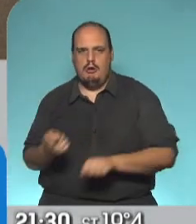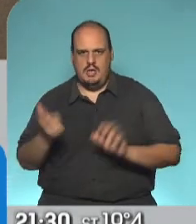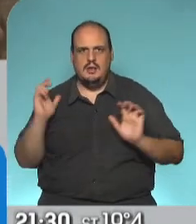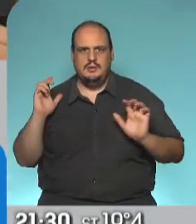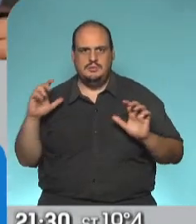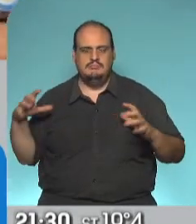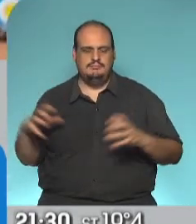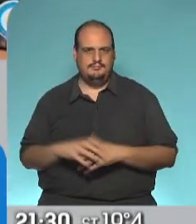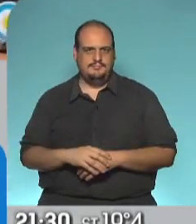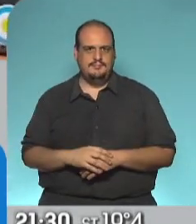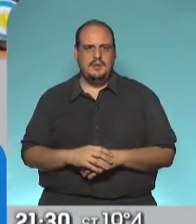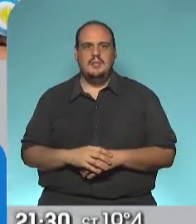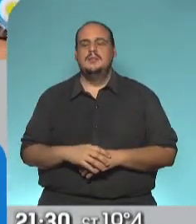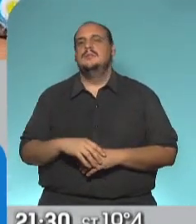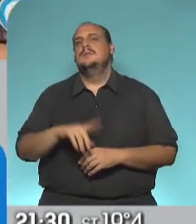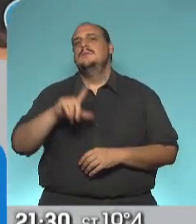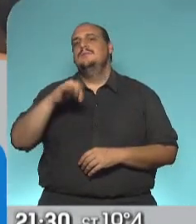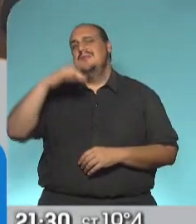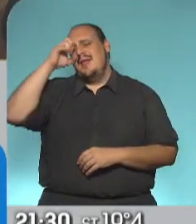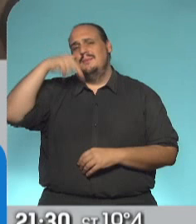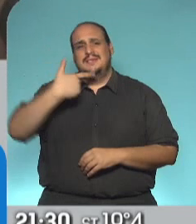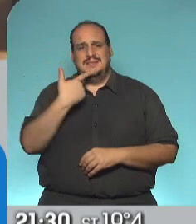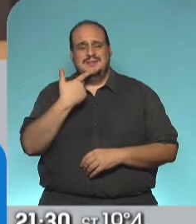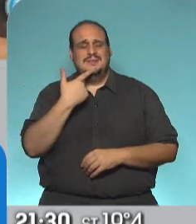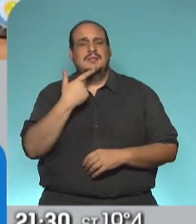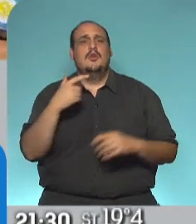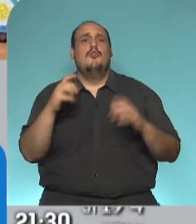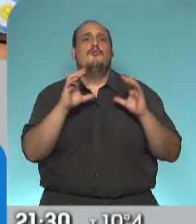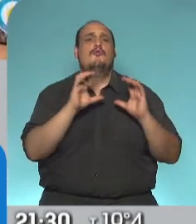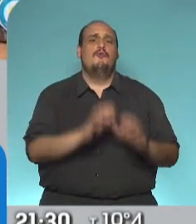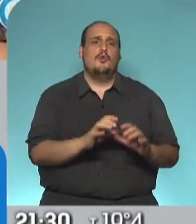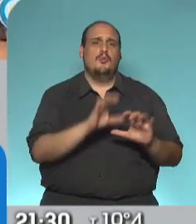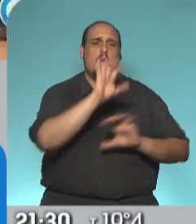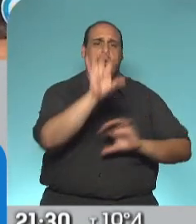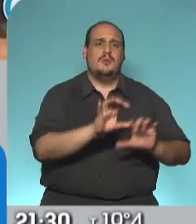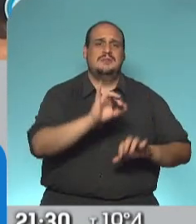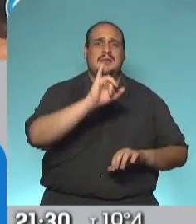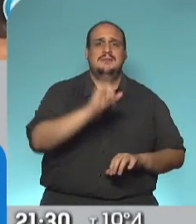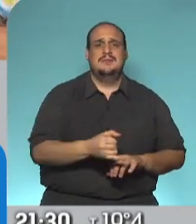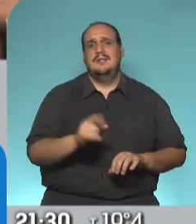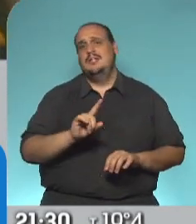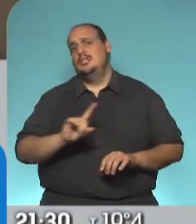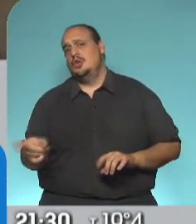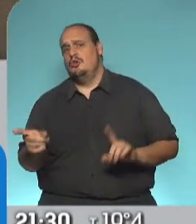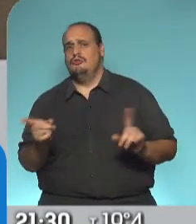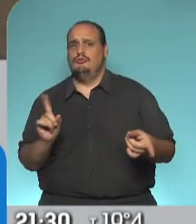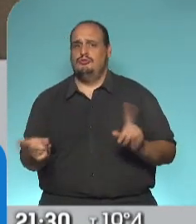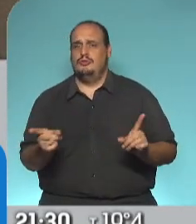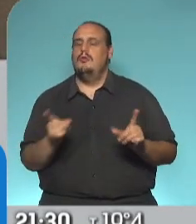equipos la vez otra pregunta fútbol sí o fútbol no en las provincias fútbol profesional